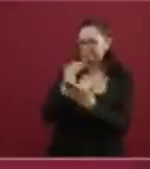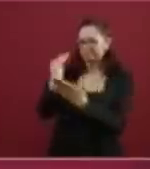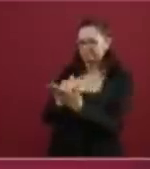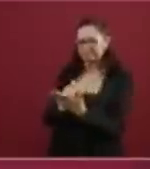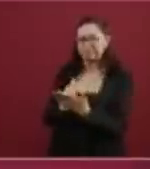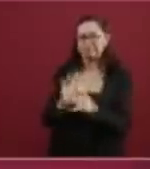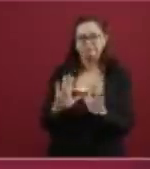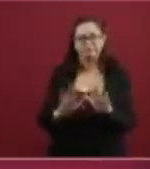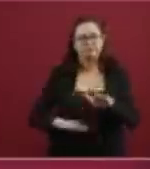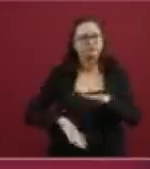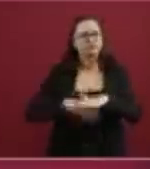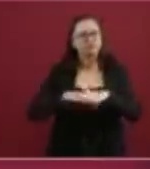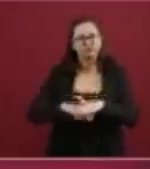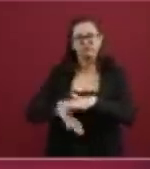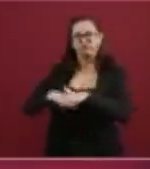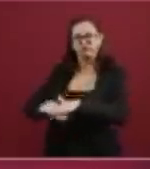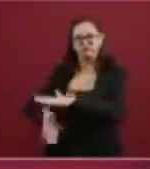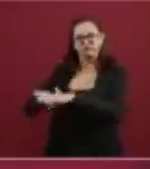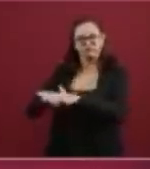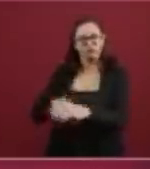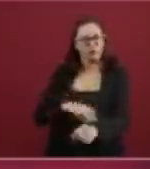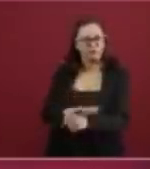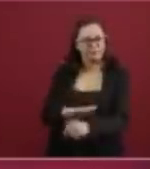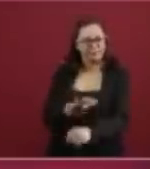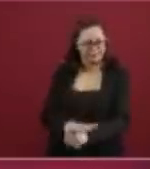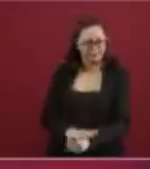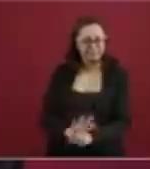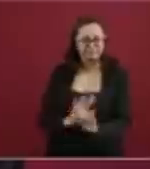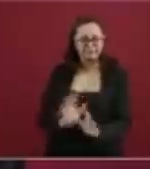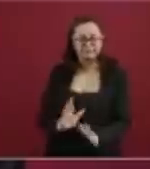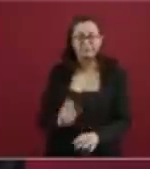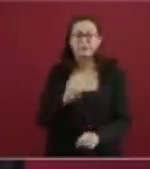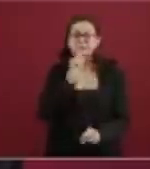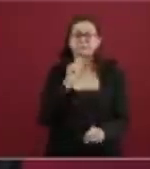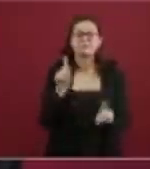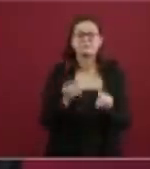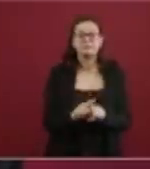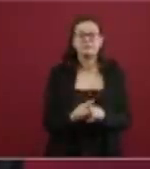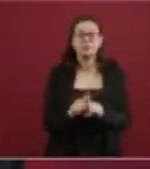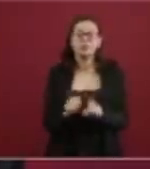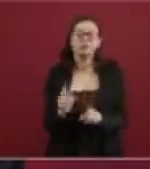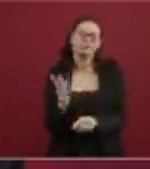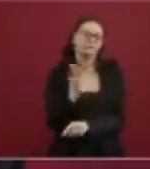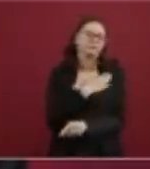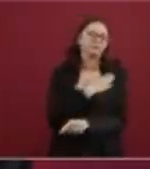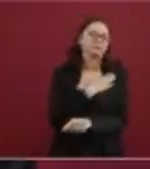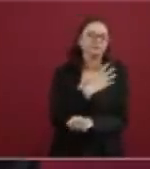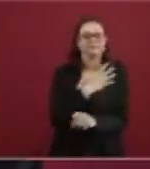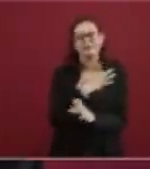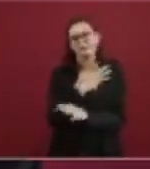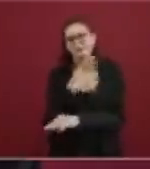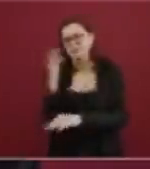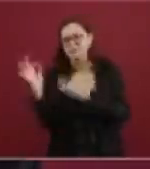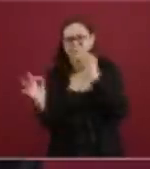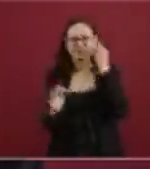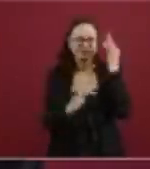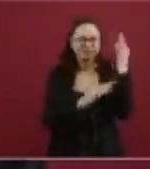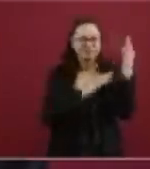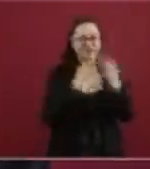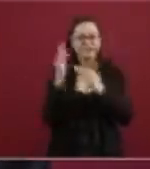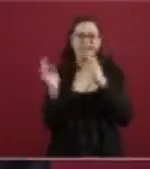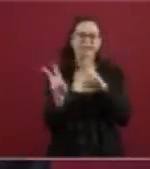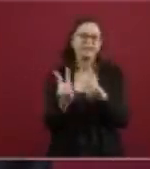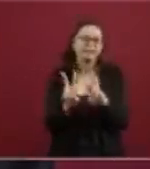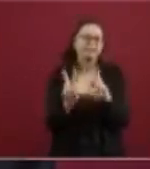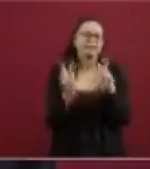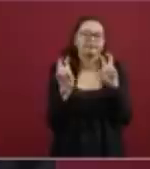También hay buenas noticias en cuanto a la